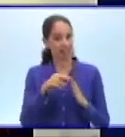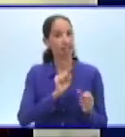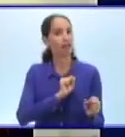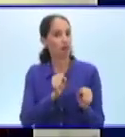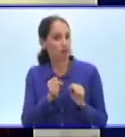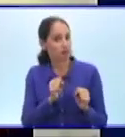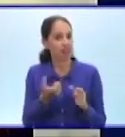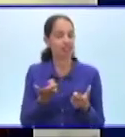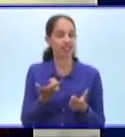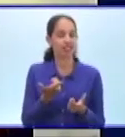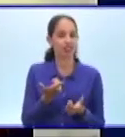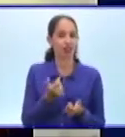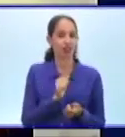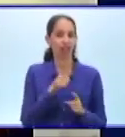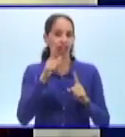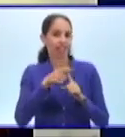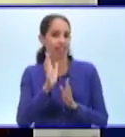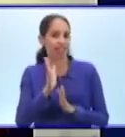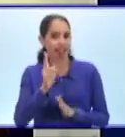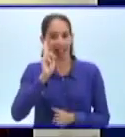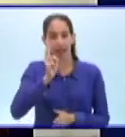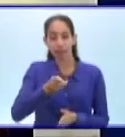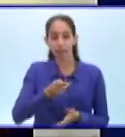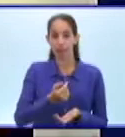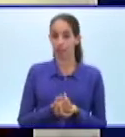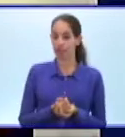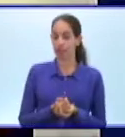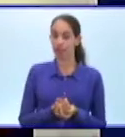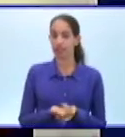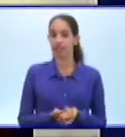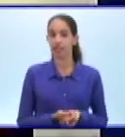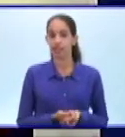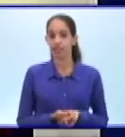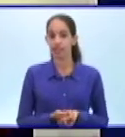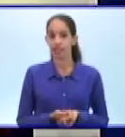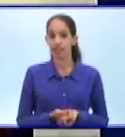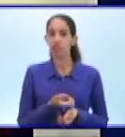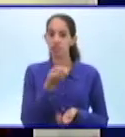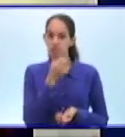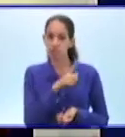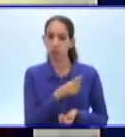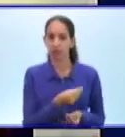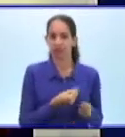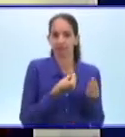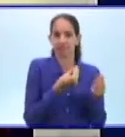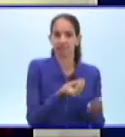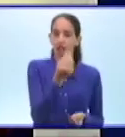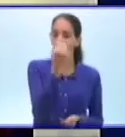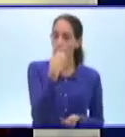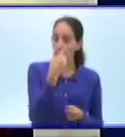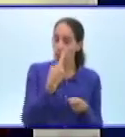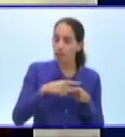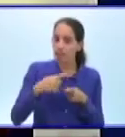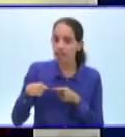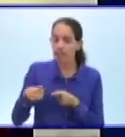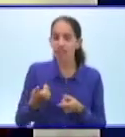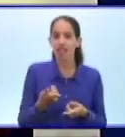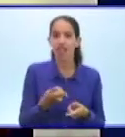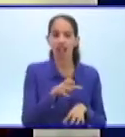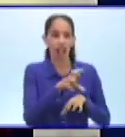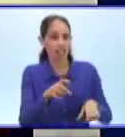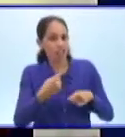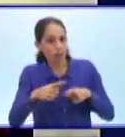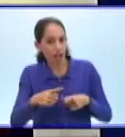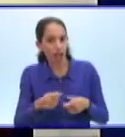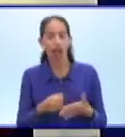porque su familia puede tener una finca y entonces ustedes alimentan a los animales, ayudan a